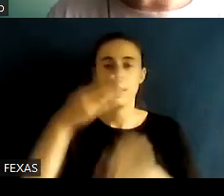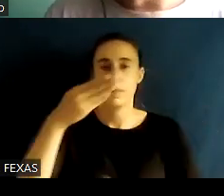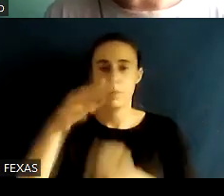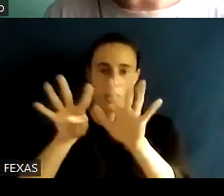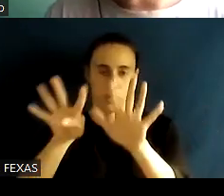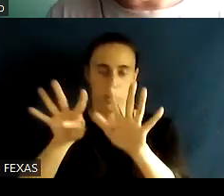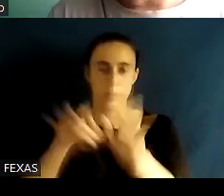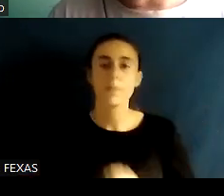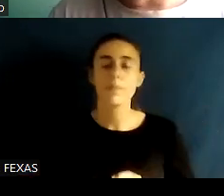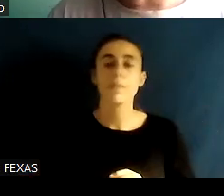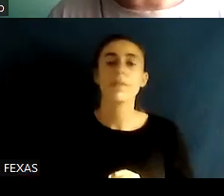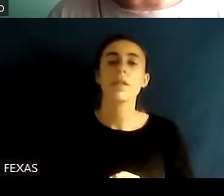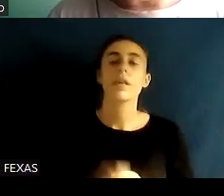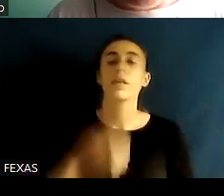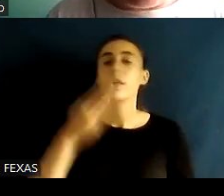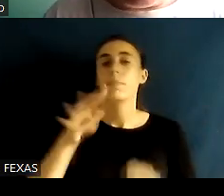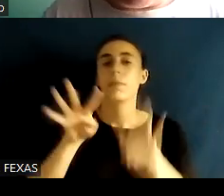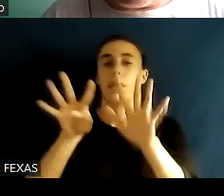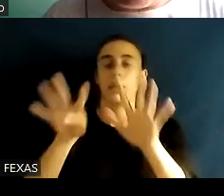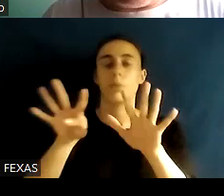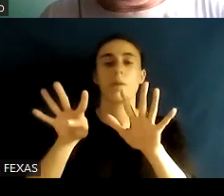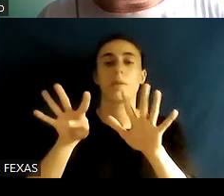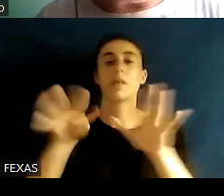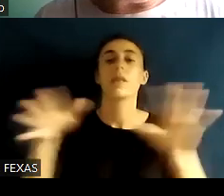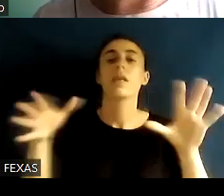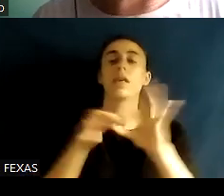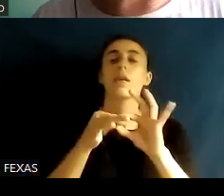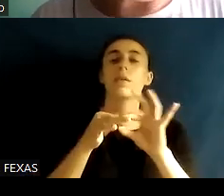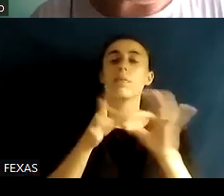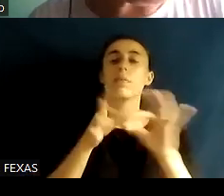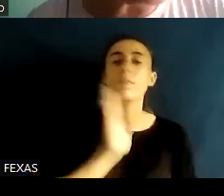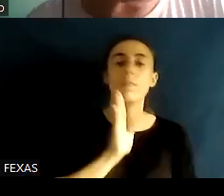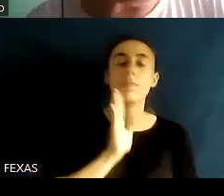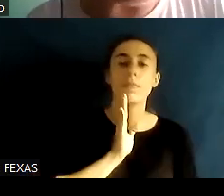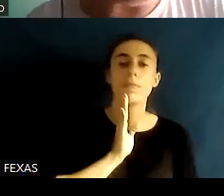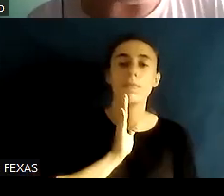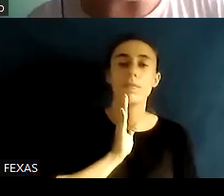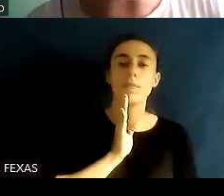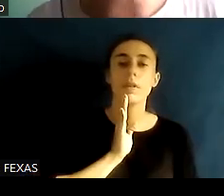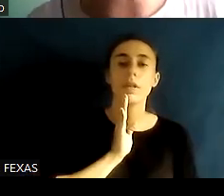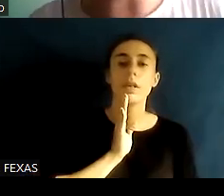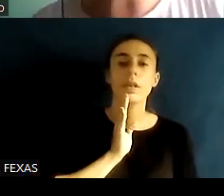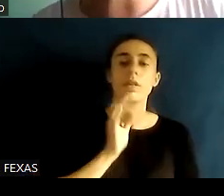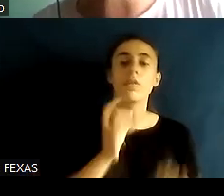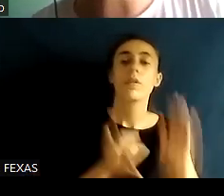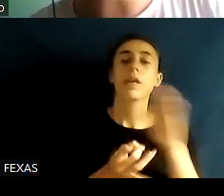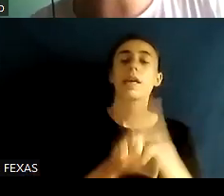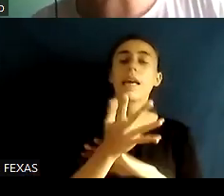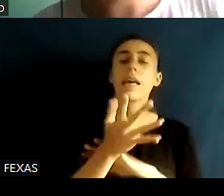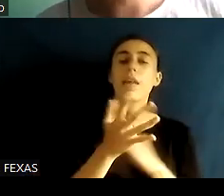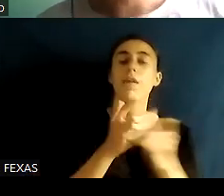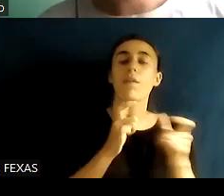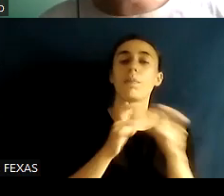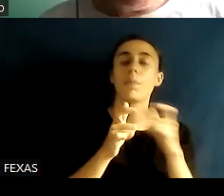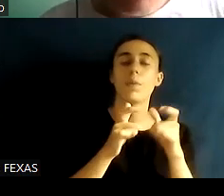ácido fólico, va asociado claramente en todo lo que tiene que ver, todo lo que hemos comentado antes de la eritropoiesis, es decir, de la formación de glóbulos rojos y de glóbulos